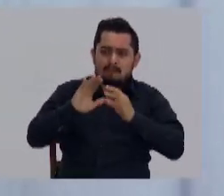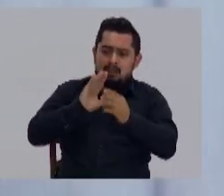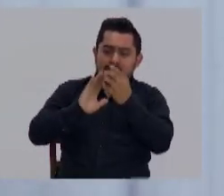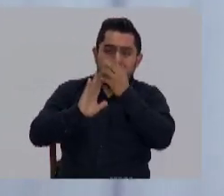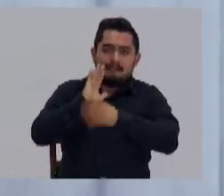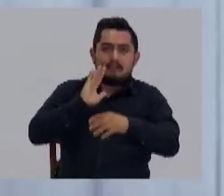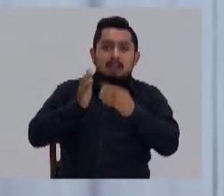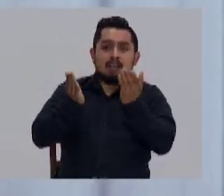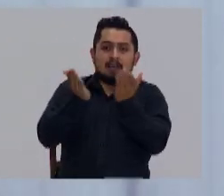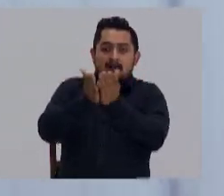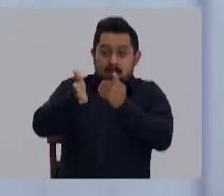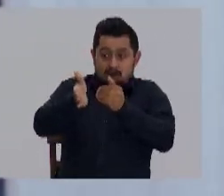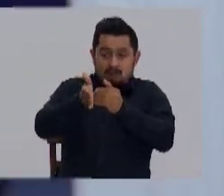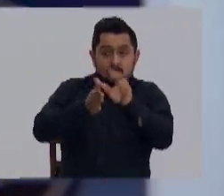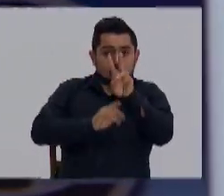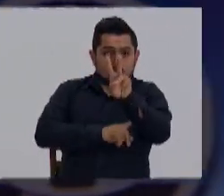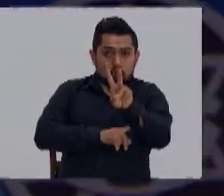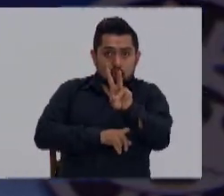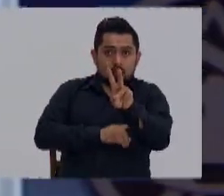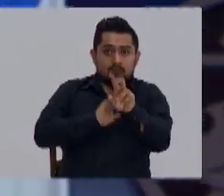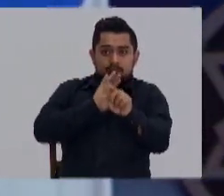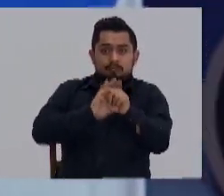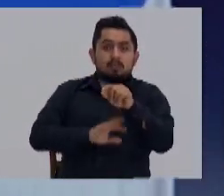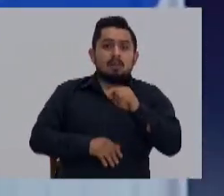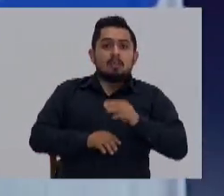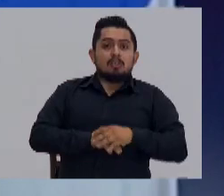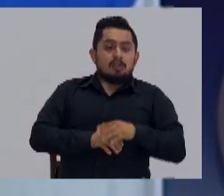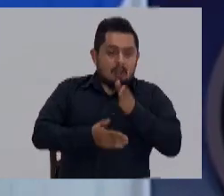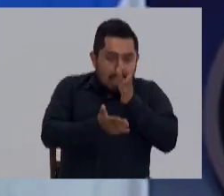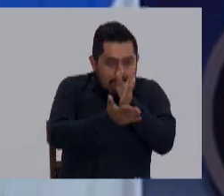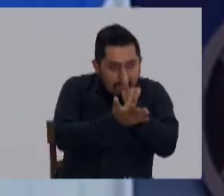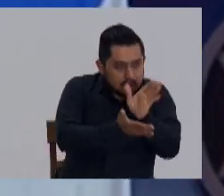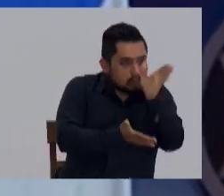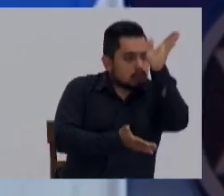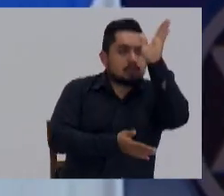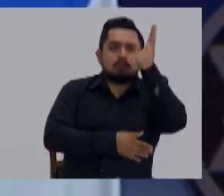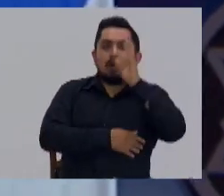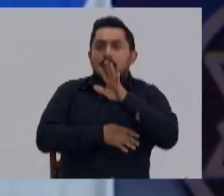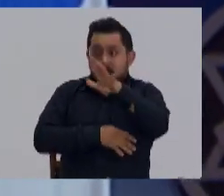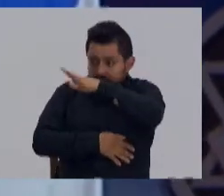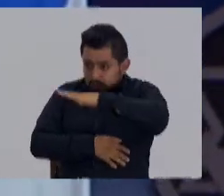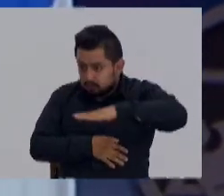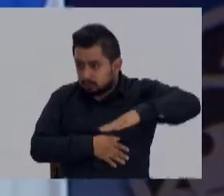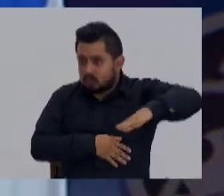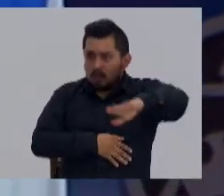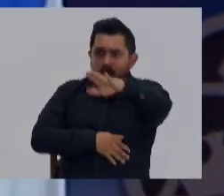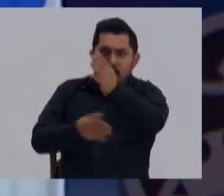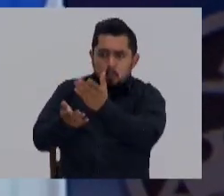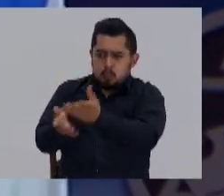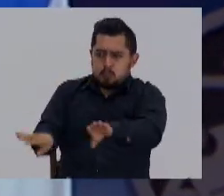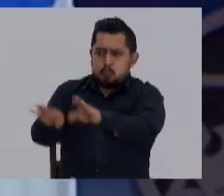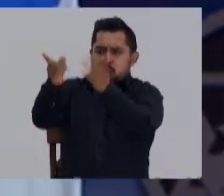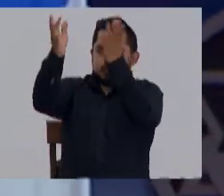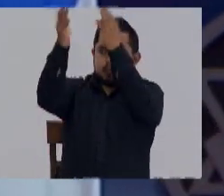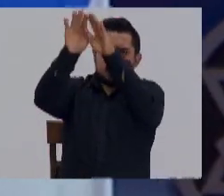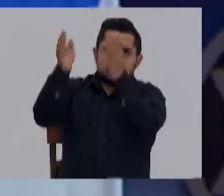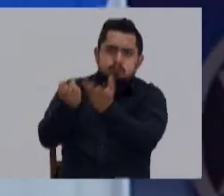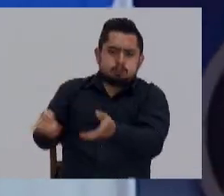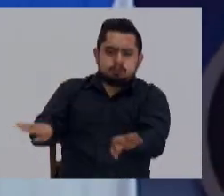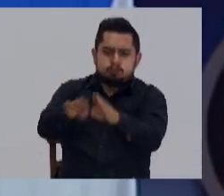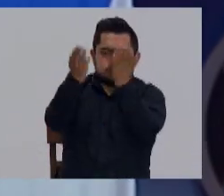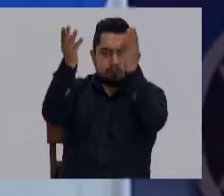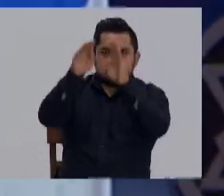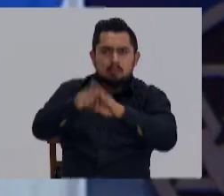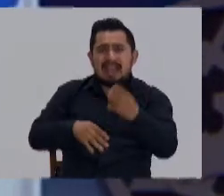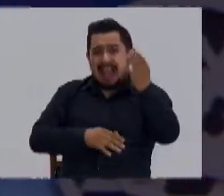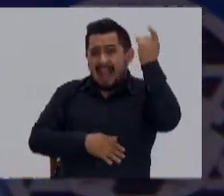2. Y te voy a dar aquí, te hizo, le hizo animales, les hizo un jardín, les hizo ríos. Todavía la